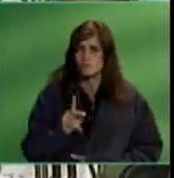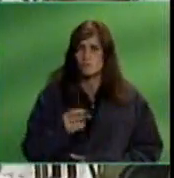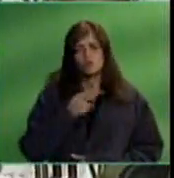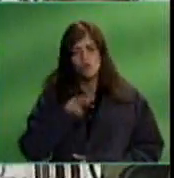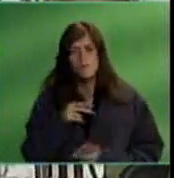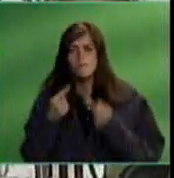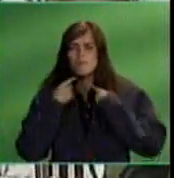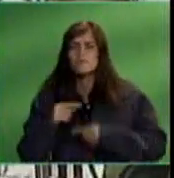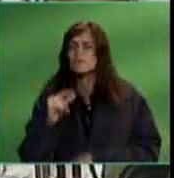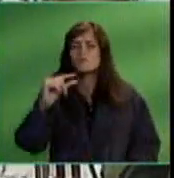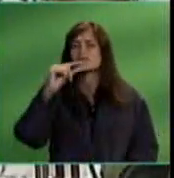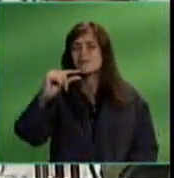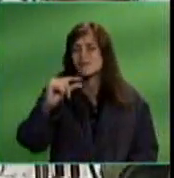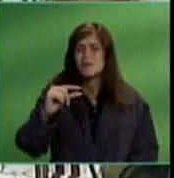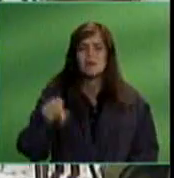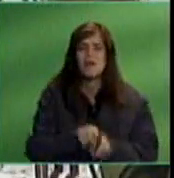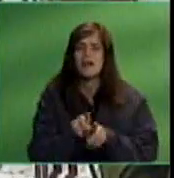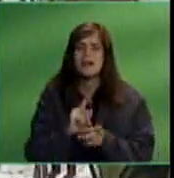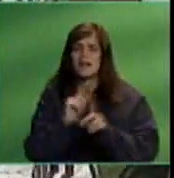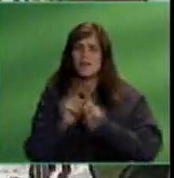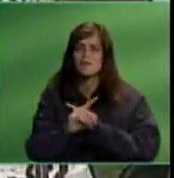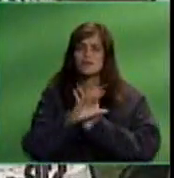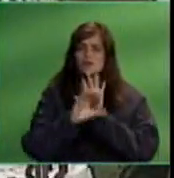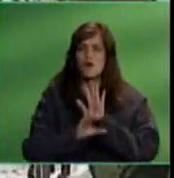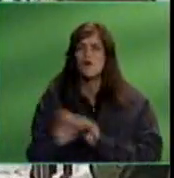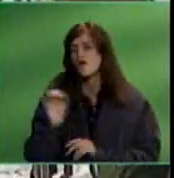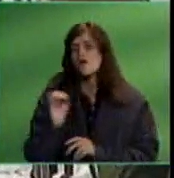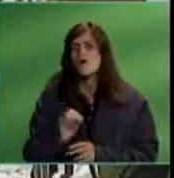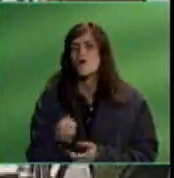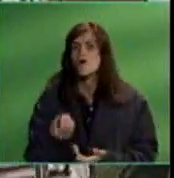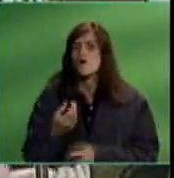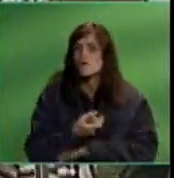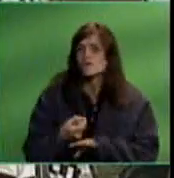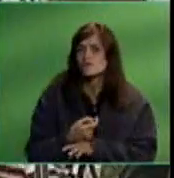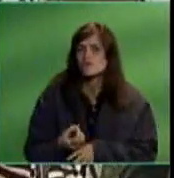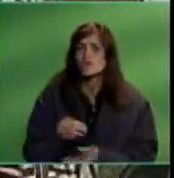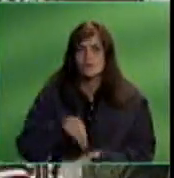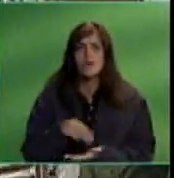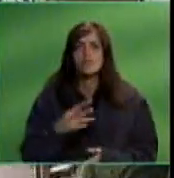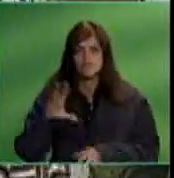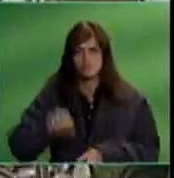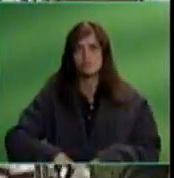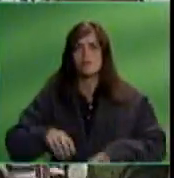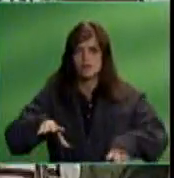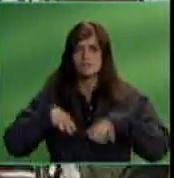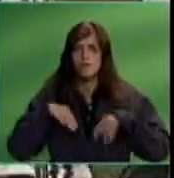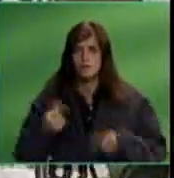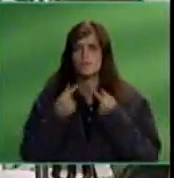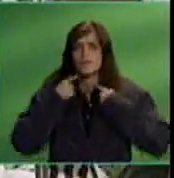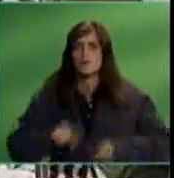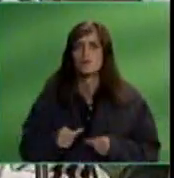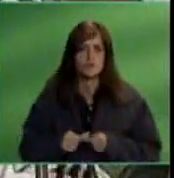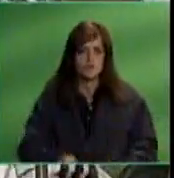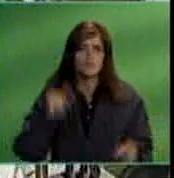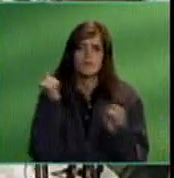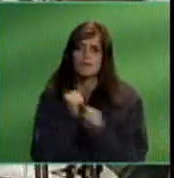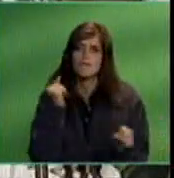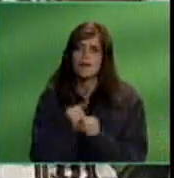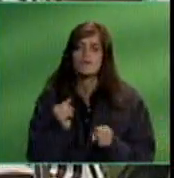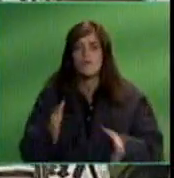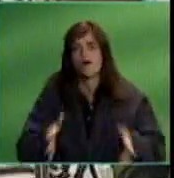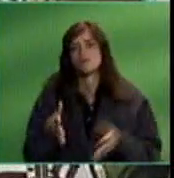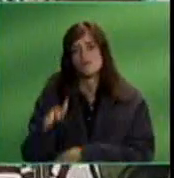perdido por poquitico como en la reforma como la gobernación de Miranda lo reconocemos perdimos Seguiremos trabajando para